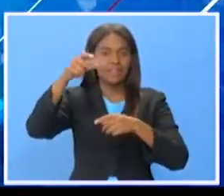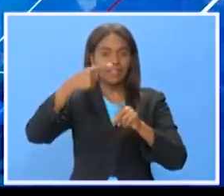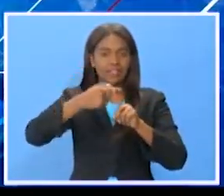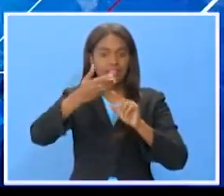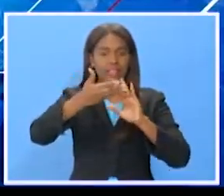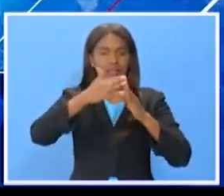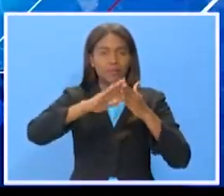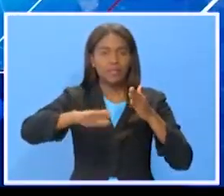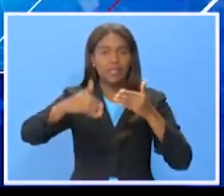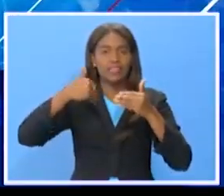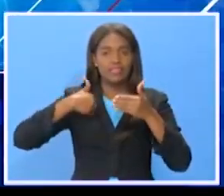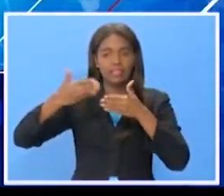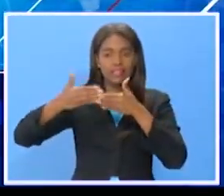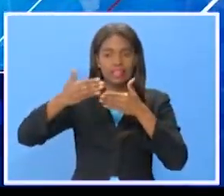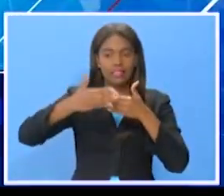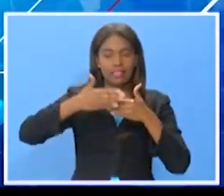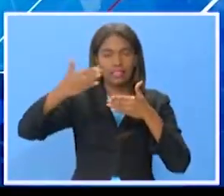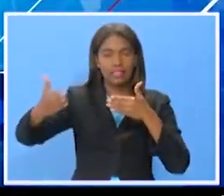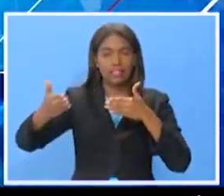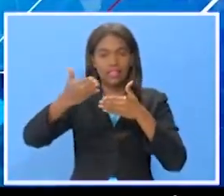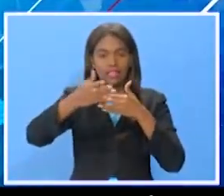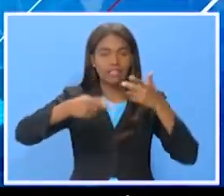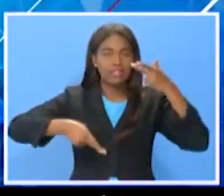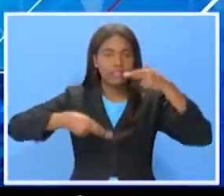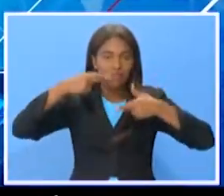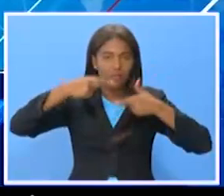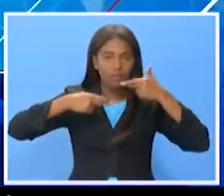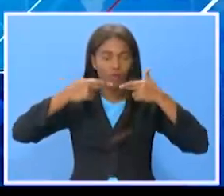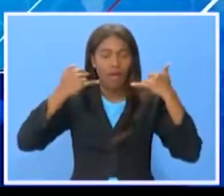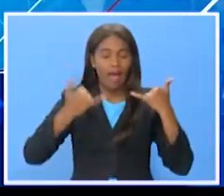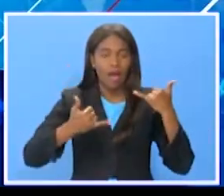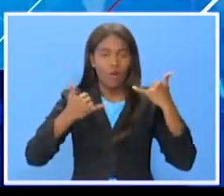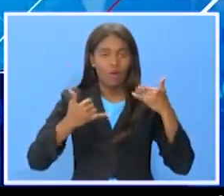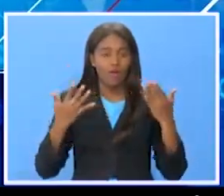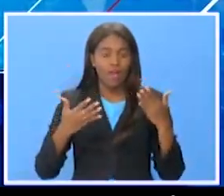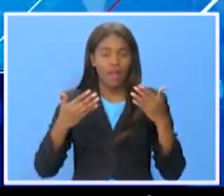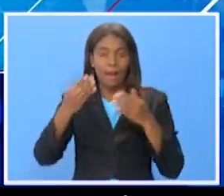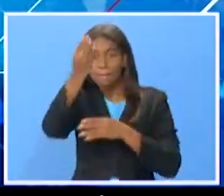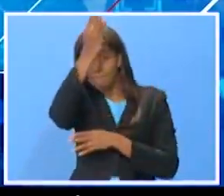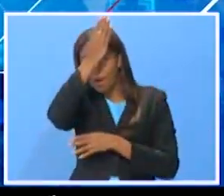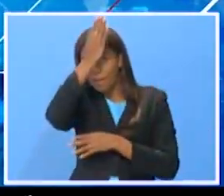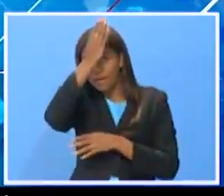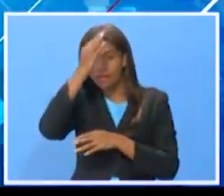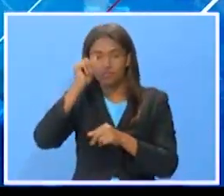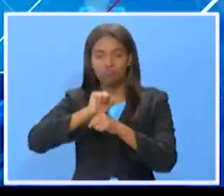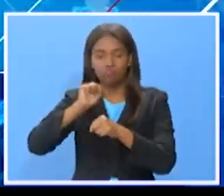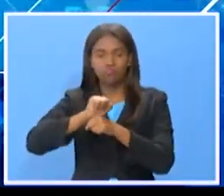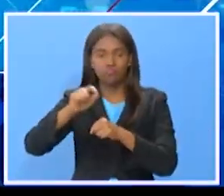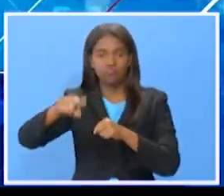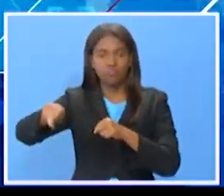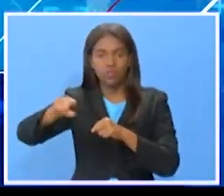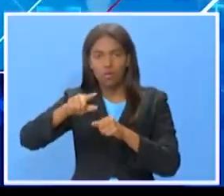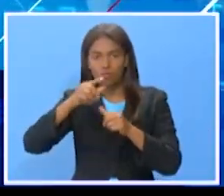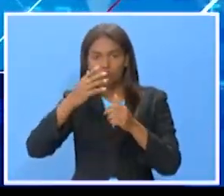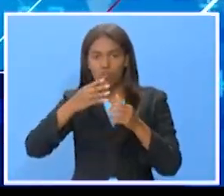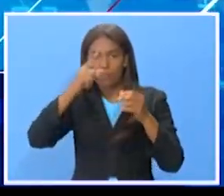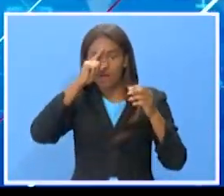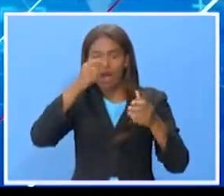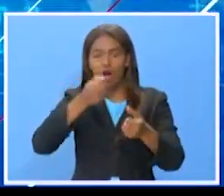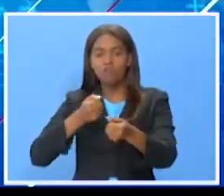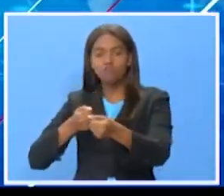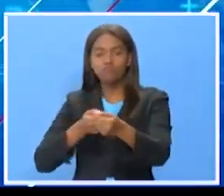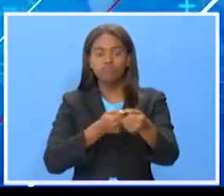se encuentra justo al lado del establecimiento. En estos momentos el cuerpo de bomberos del municipio trabaja para sofocar